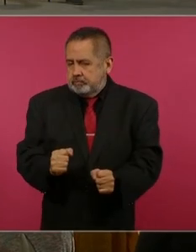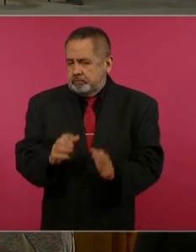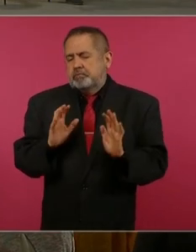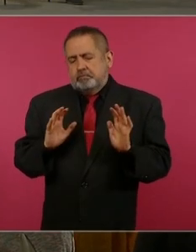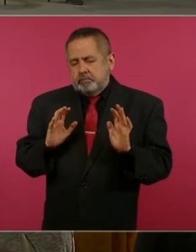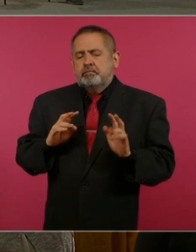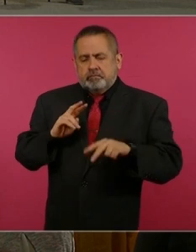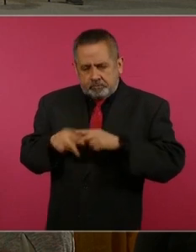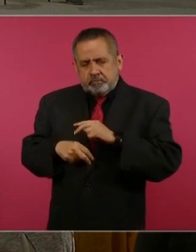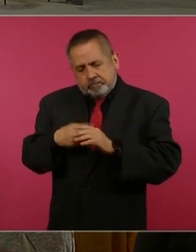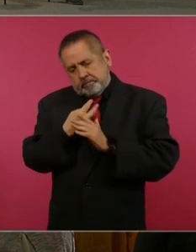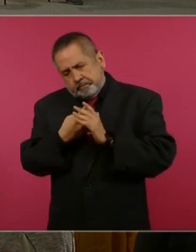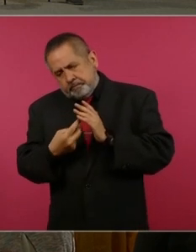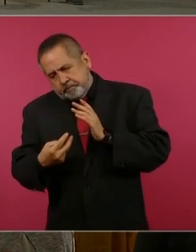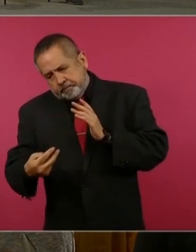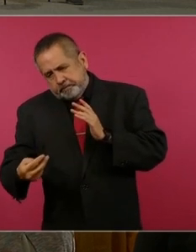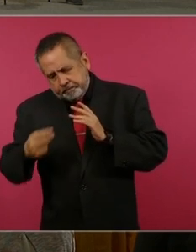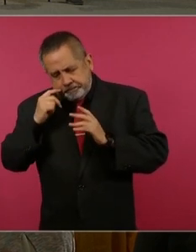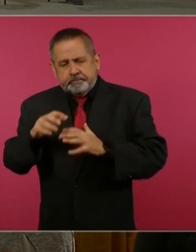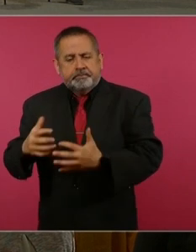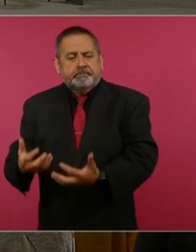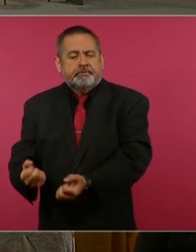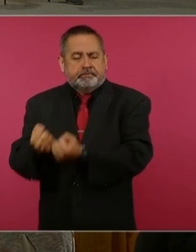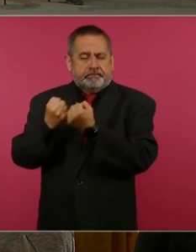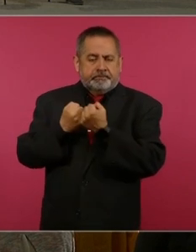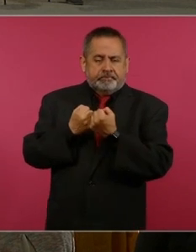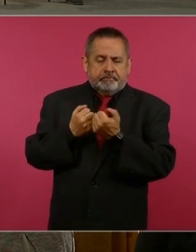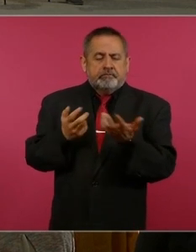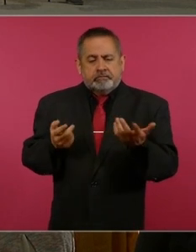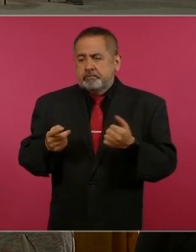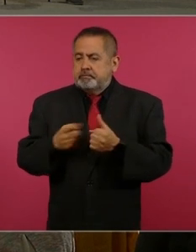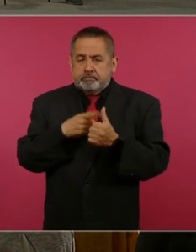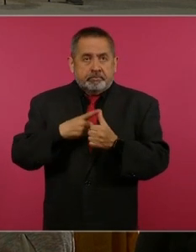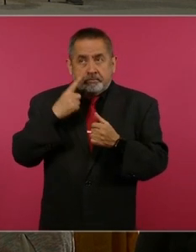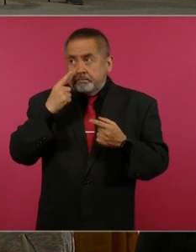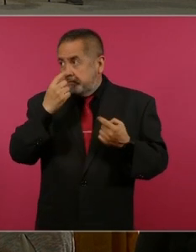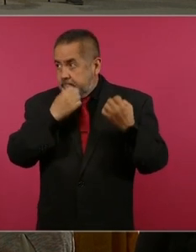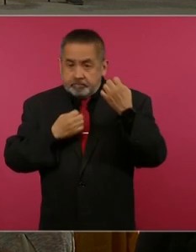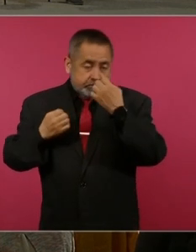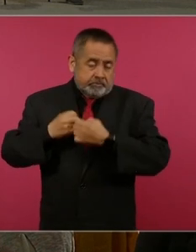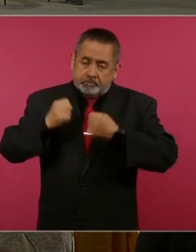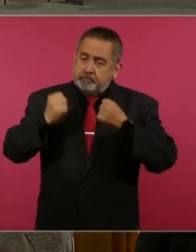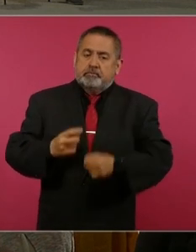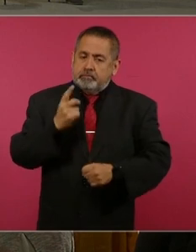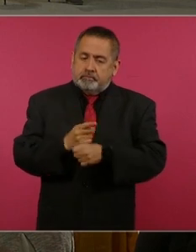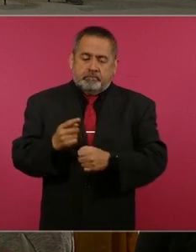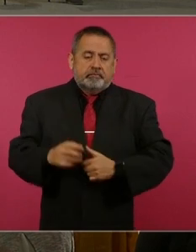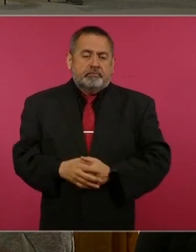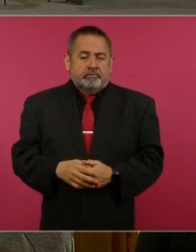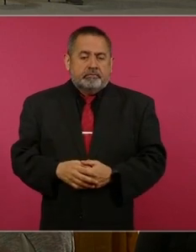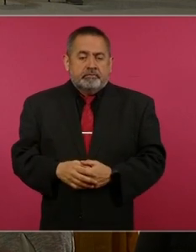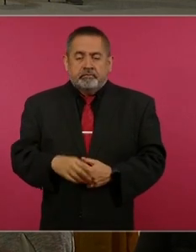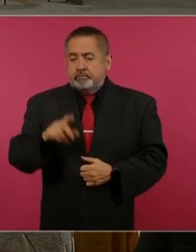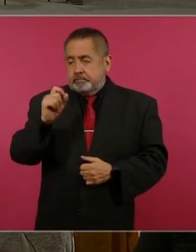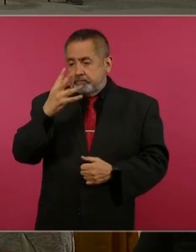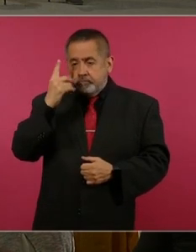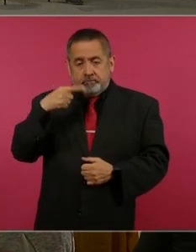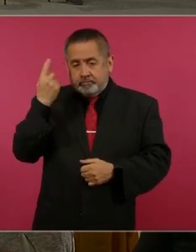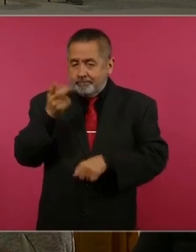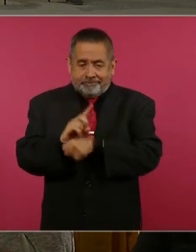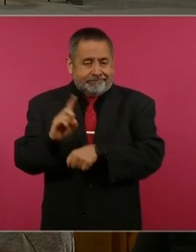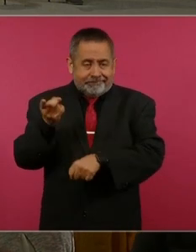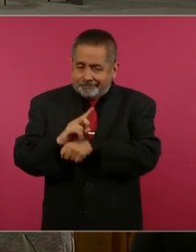de seguridad y que puedan realizar su trabajo como hemos venido realizando, 24 horas